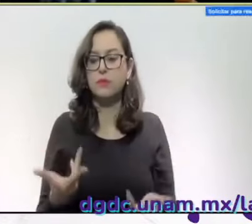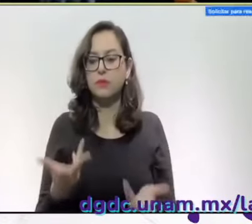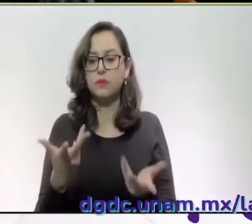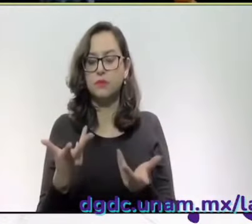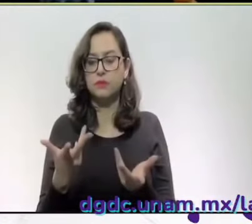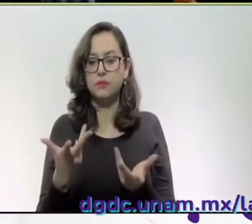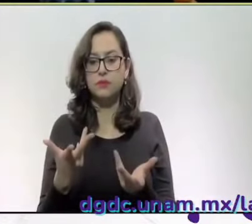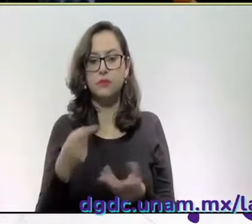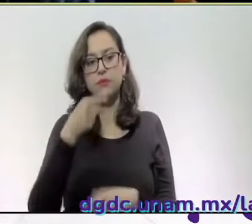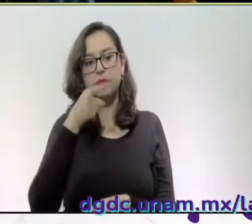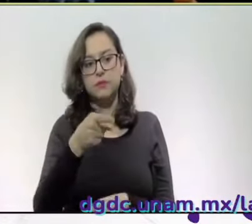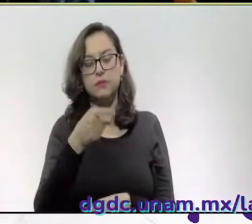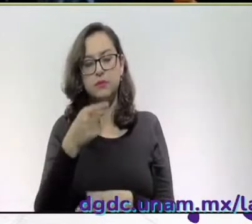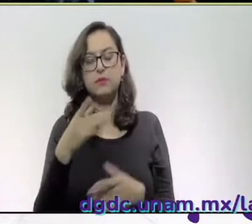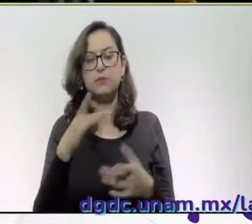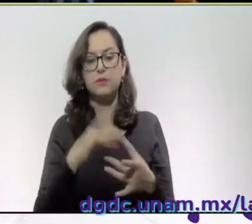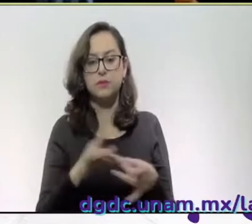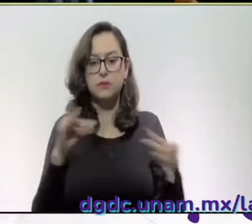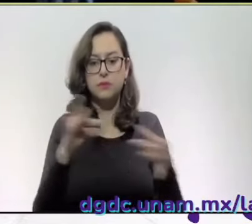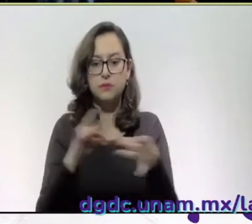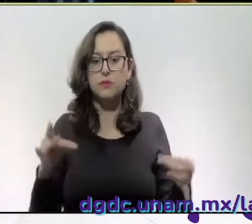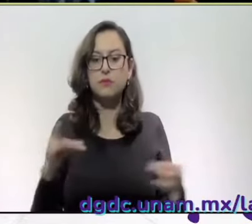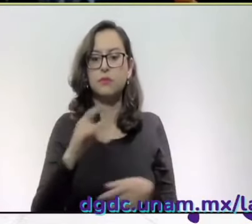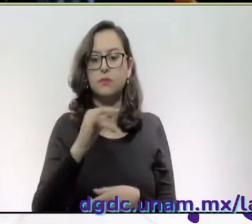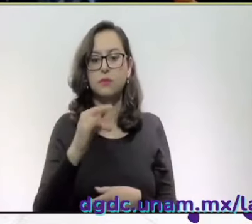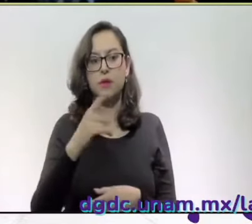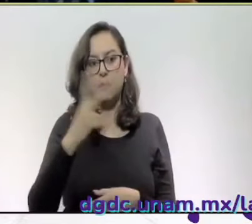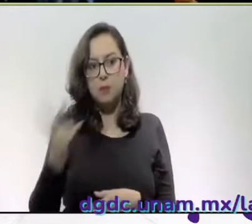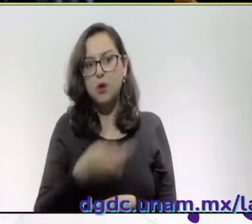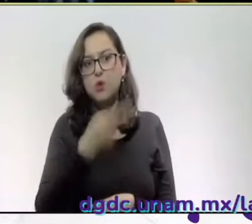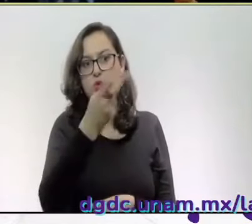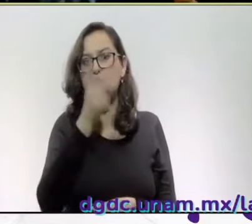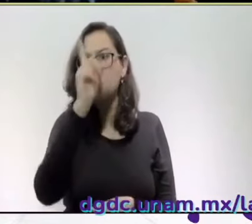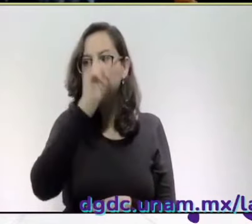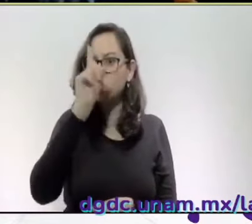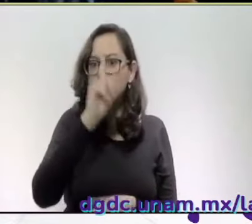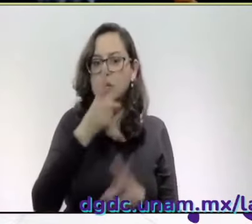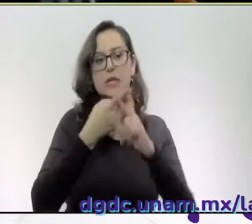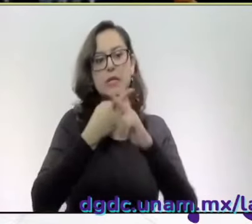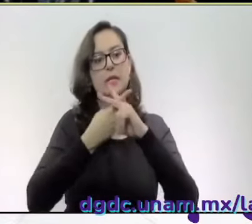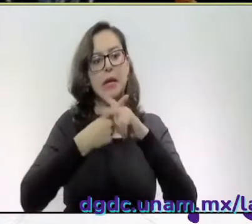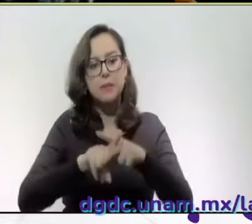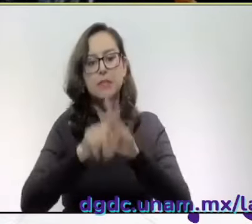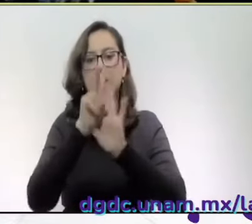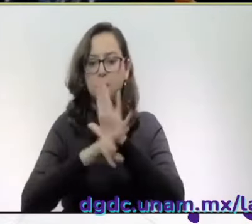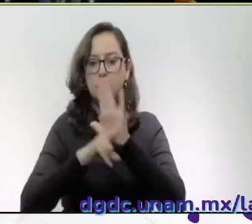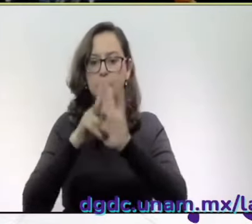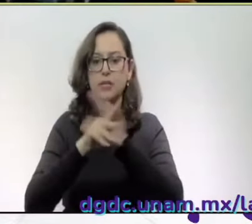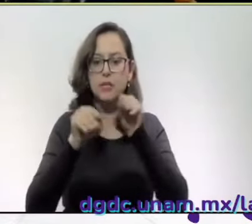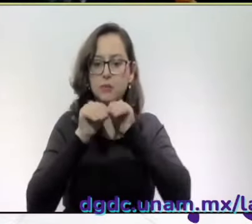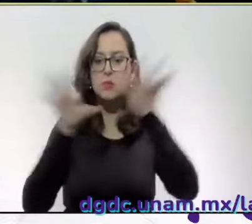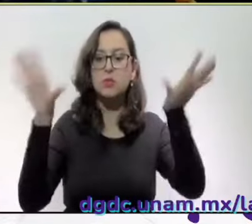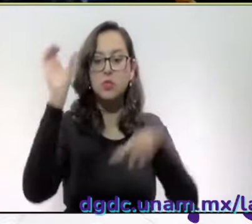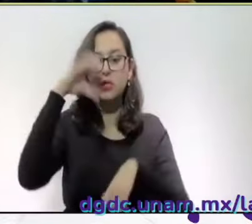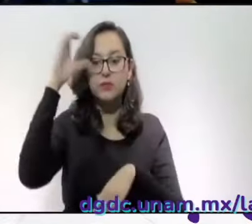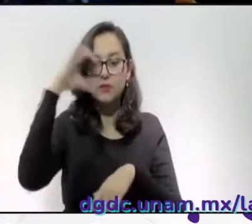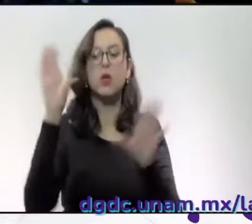Juan Pablo Martínez Hernández le quiere preguntar a Javier, ¿qué consejo le darías a alguien que quiere empezar a hacer videos sobre divulgación científica?